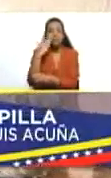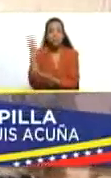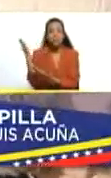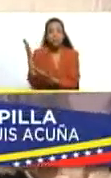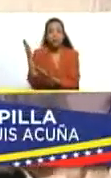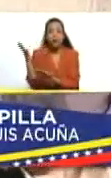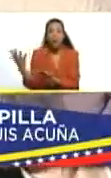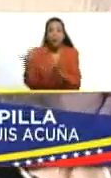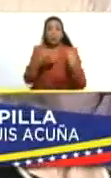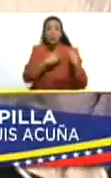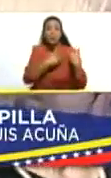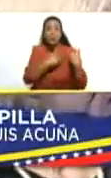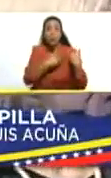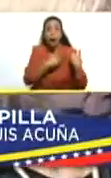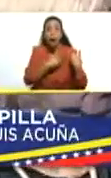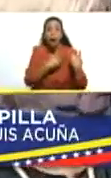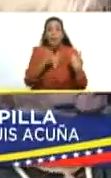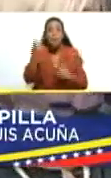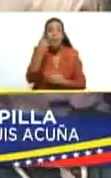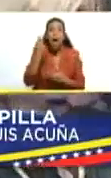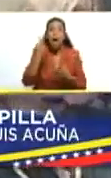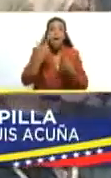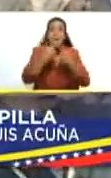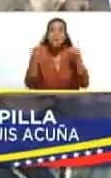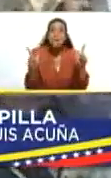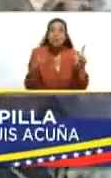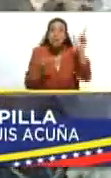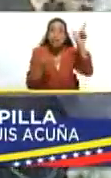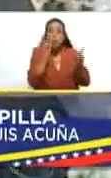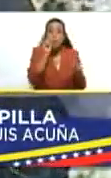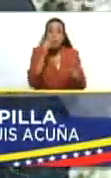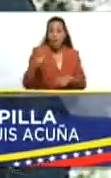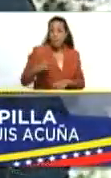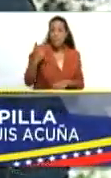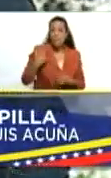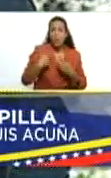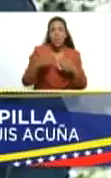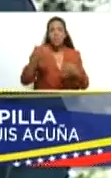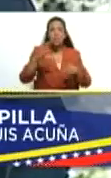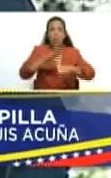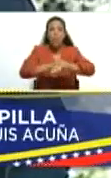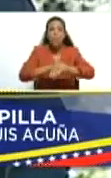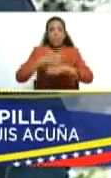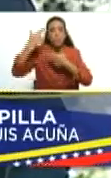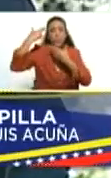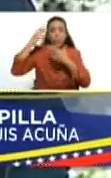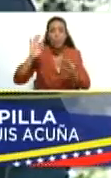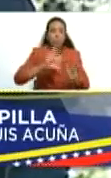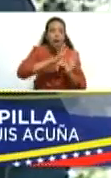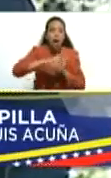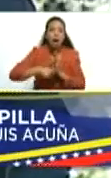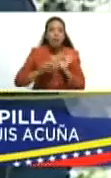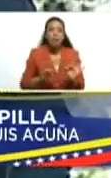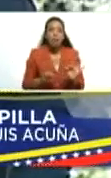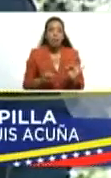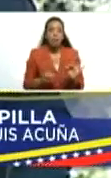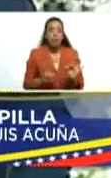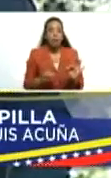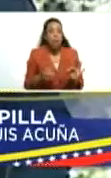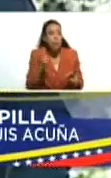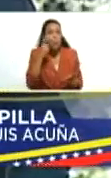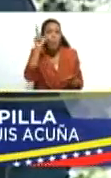Lo asumió a pecho, con convicción. La defensa del